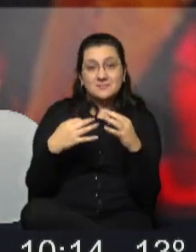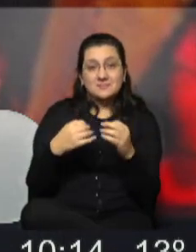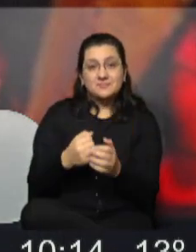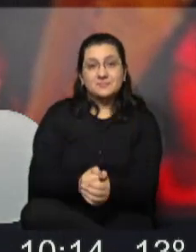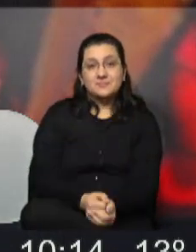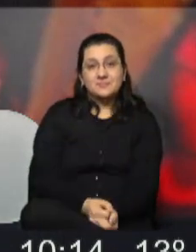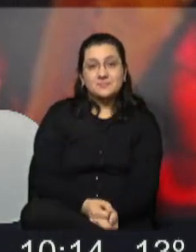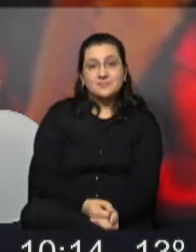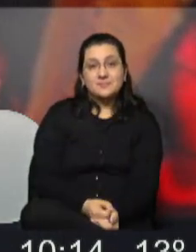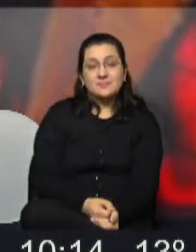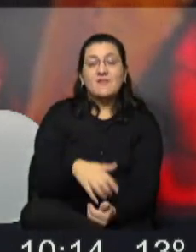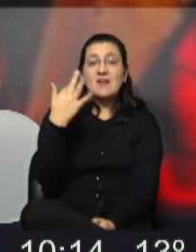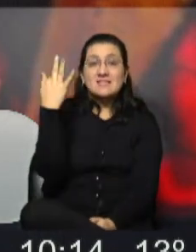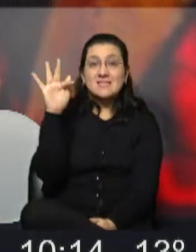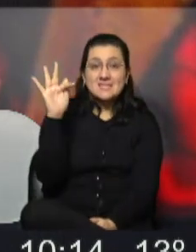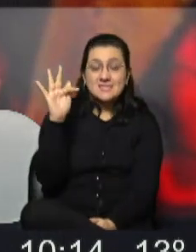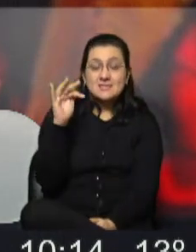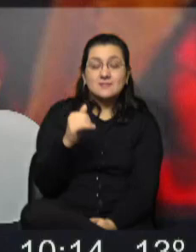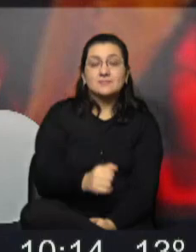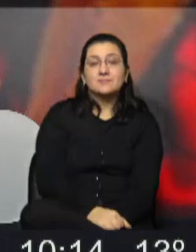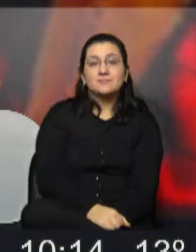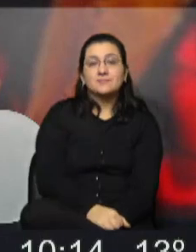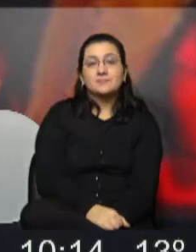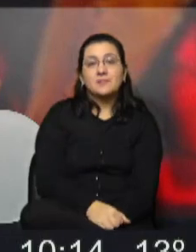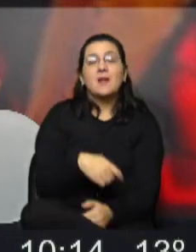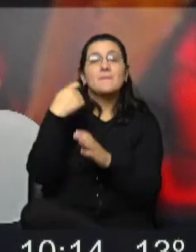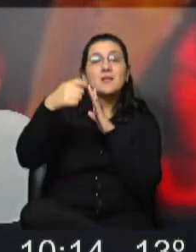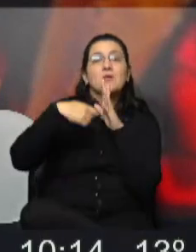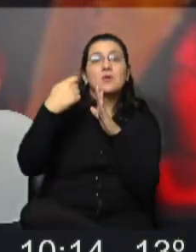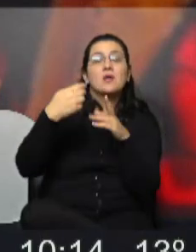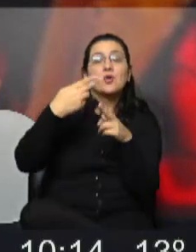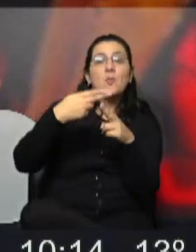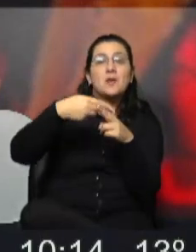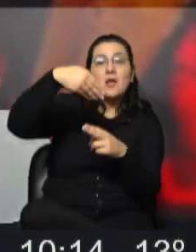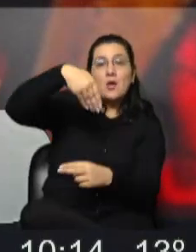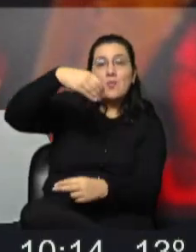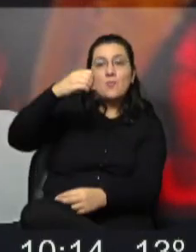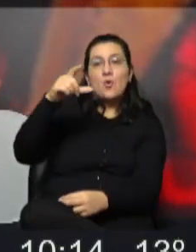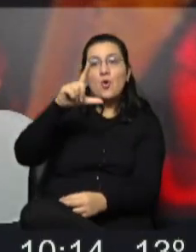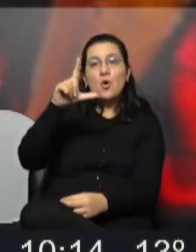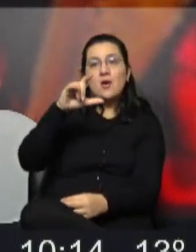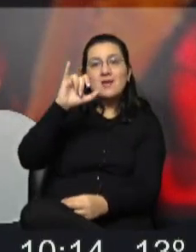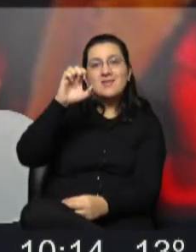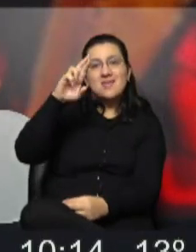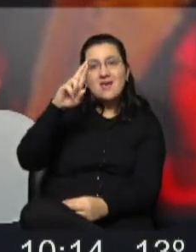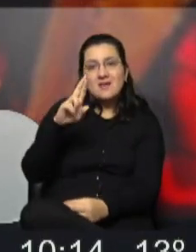De francés, dirigido por Alain Moschin. La película llamaba Molière. Esta era una película, ¿no?